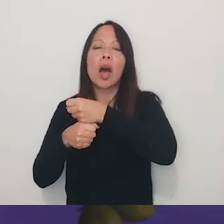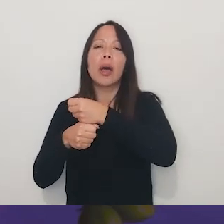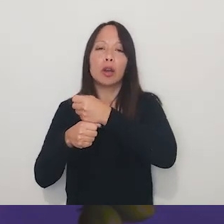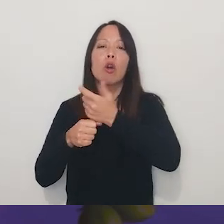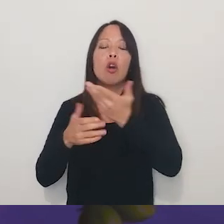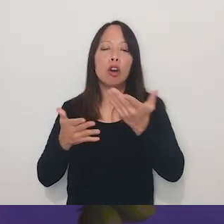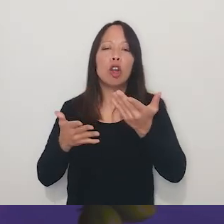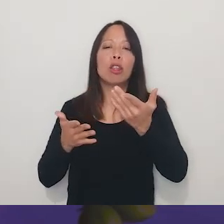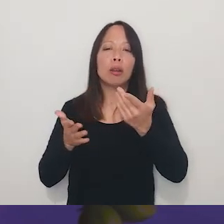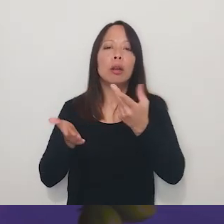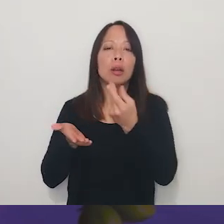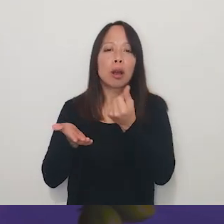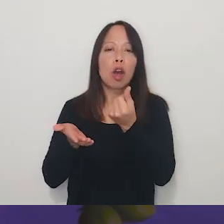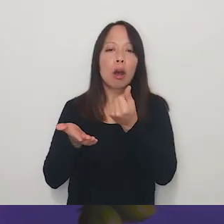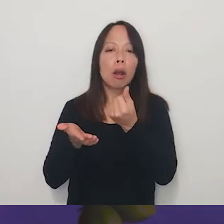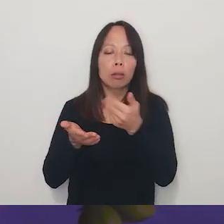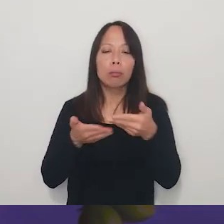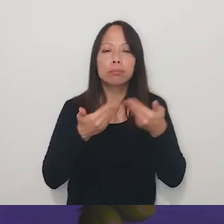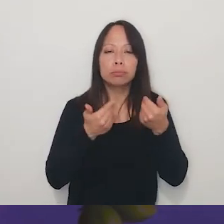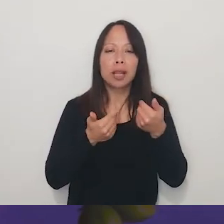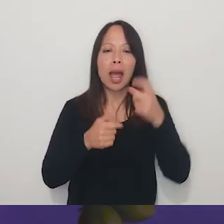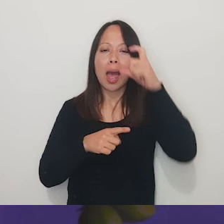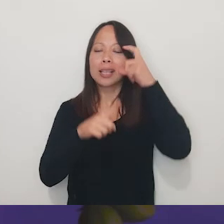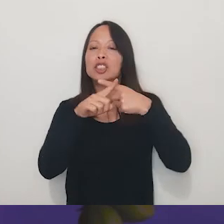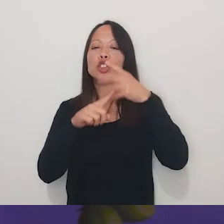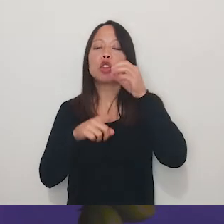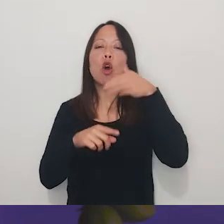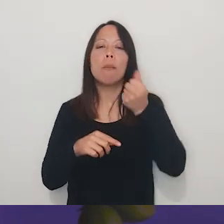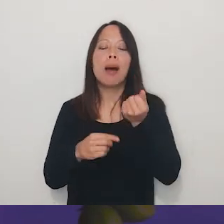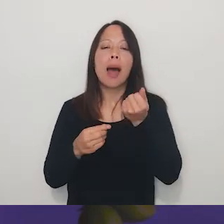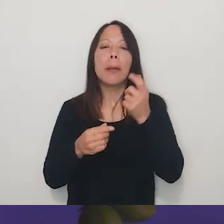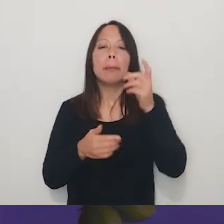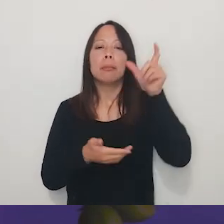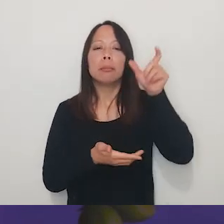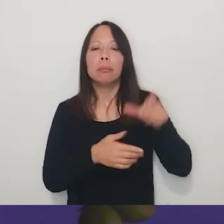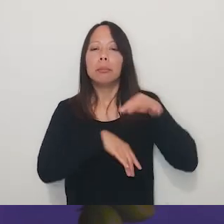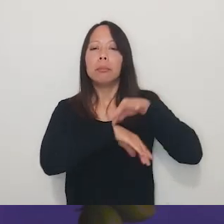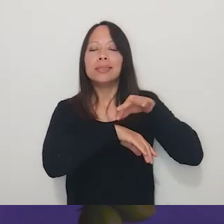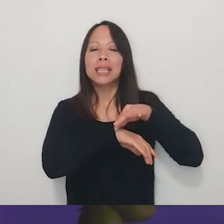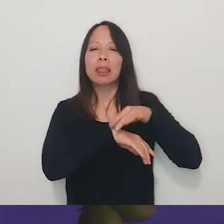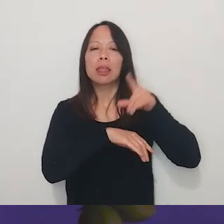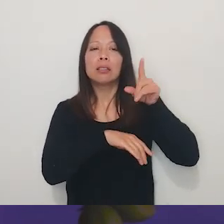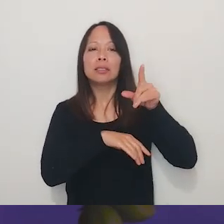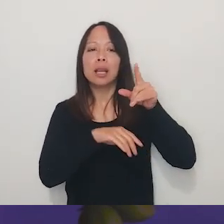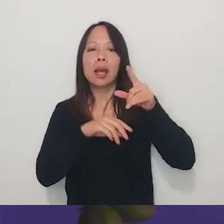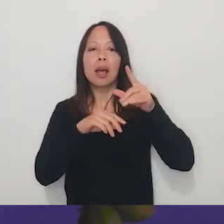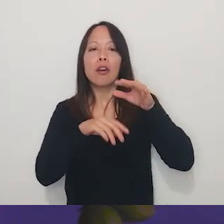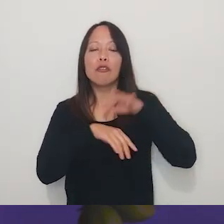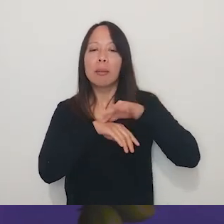trabajos del impacto y el costo-efectividad de hacer un exoma en pacientes con sospecha de enfermedad